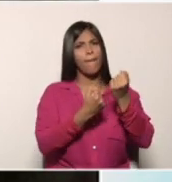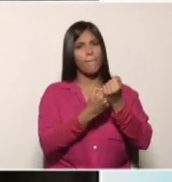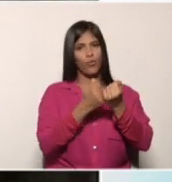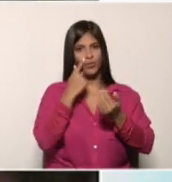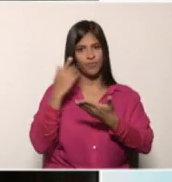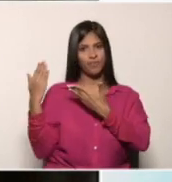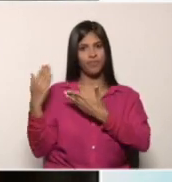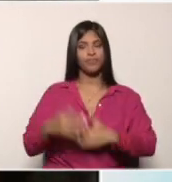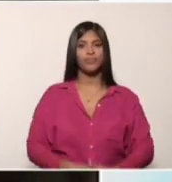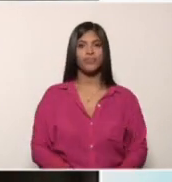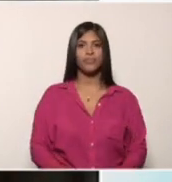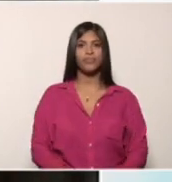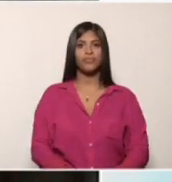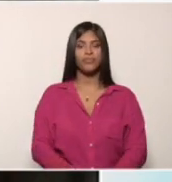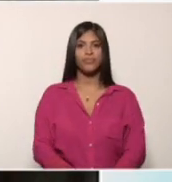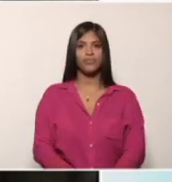Marilyn.